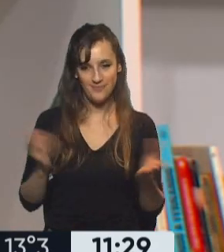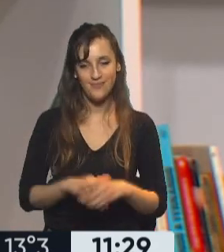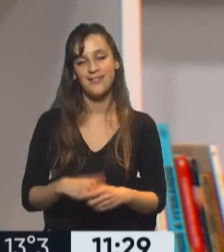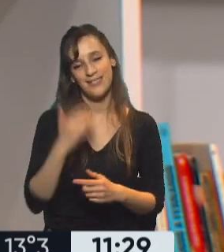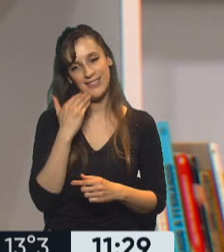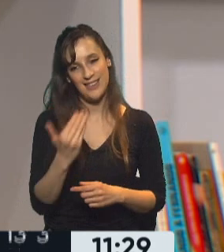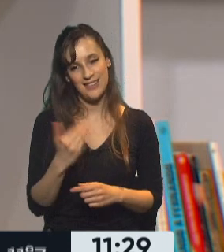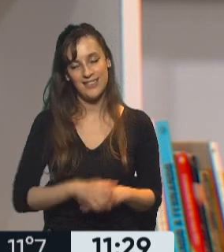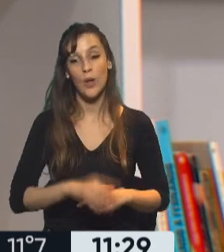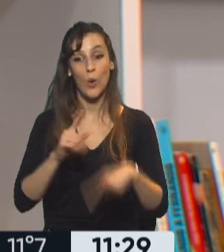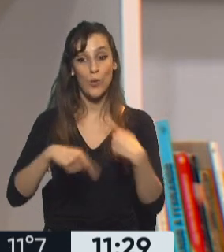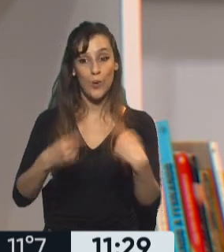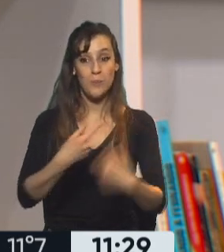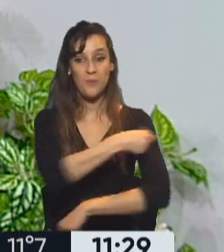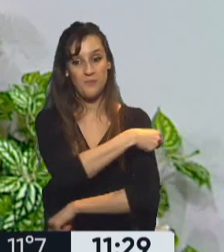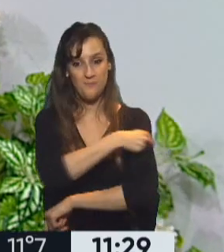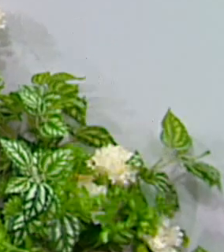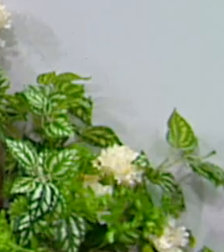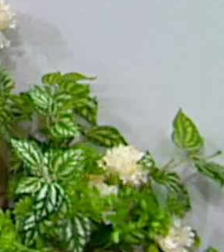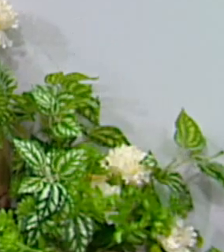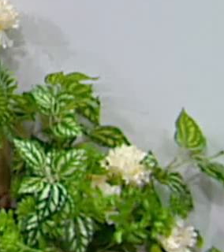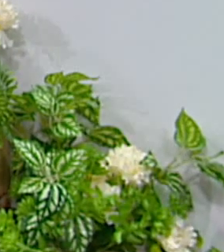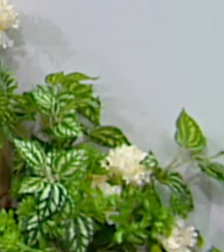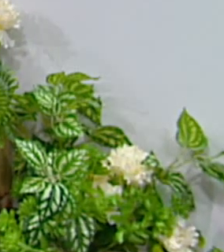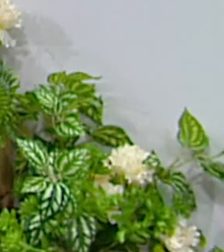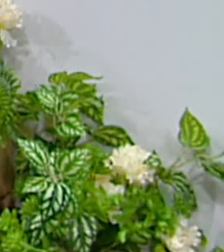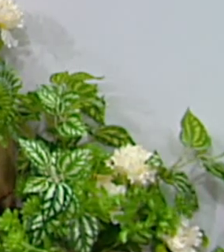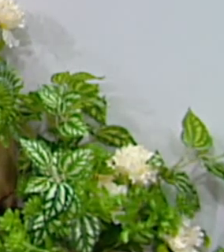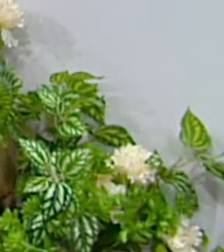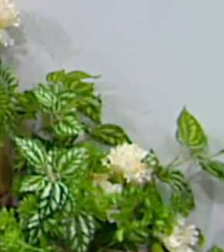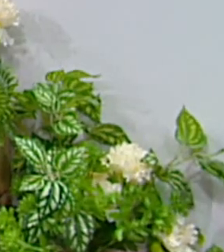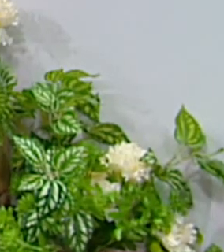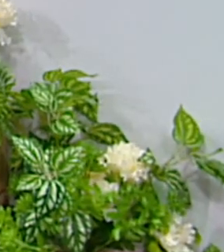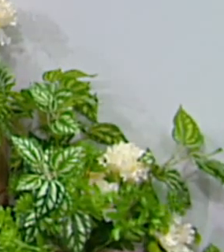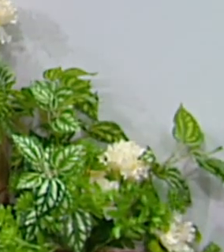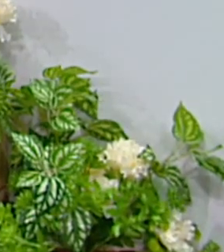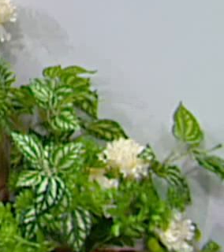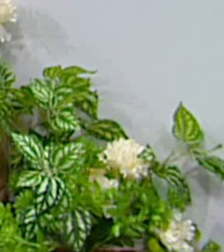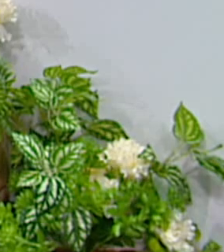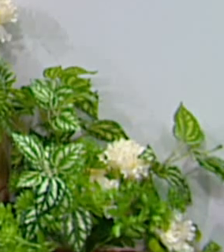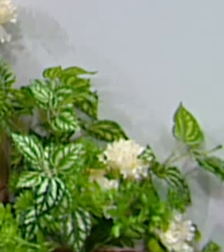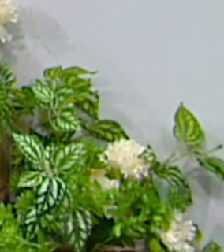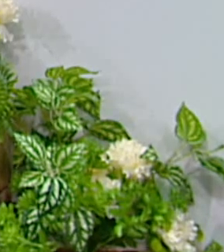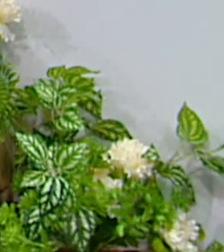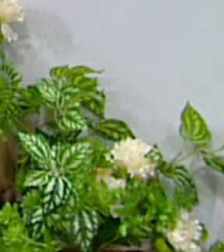todos. Chau, Gabriel. Seguimos con Mari, Qué lindo, Gaby. Qué lindo momento que hemos compartido. Muchísimas gracias. Y ahora cambiamos de tema.